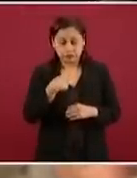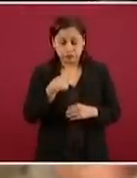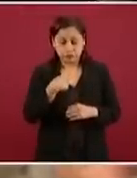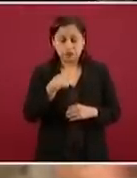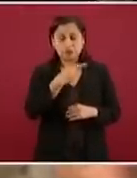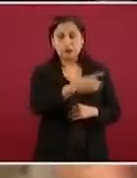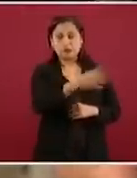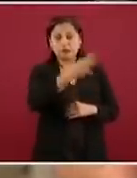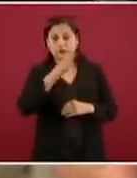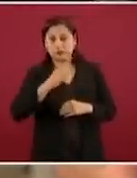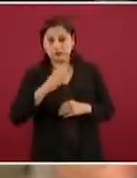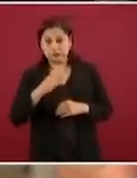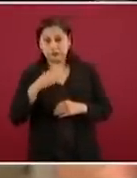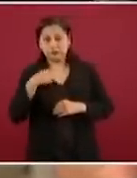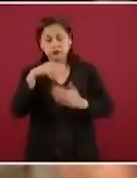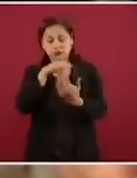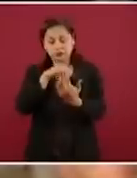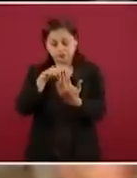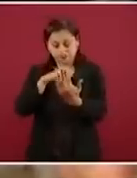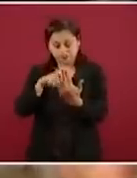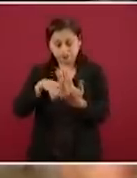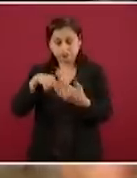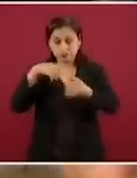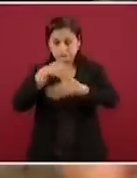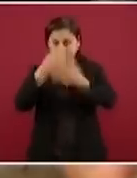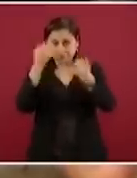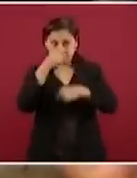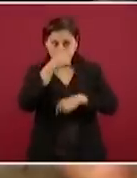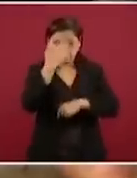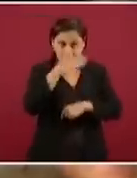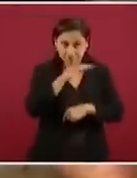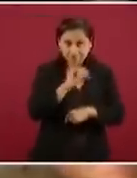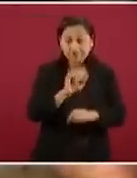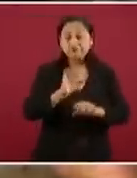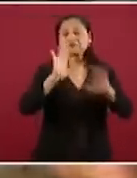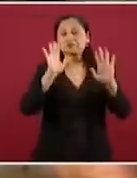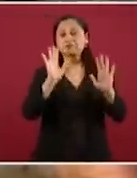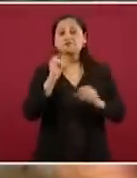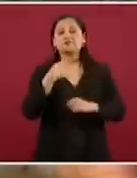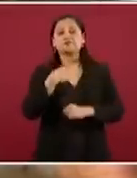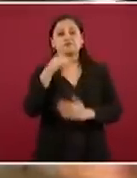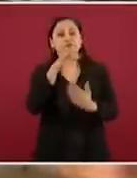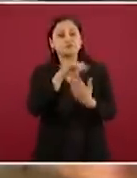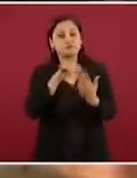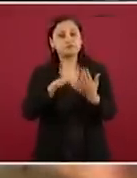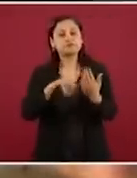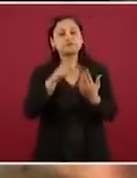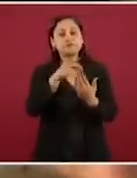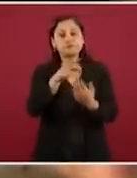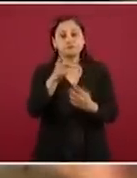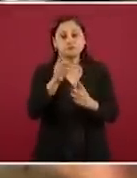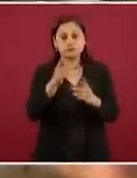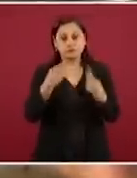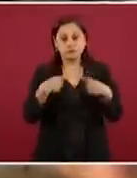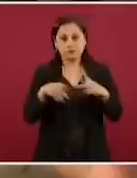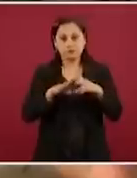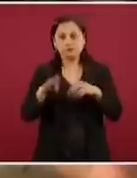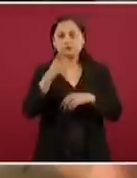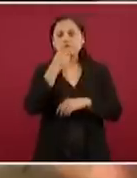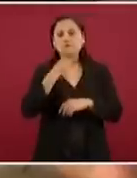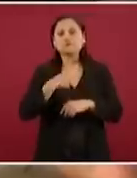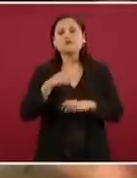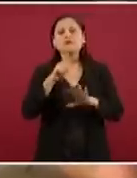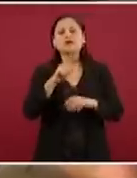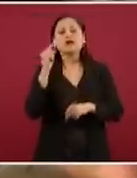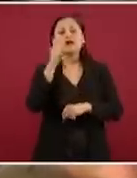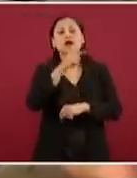esté enterado o la Cancillería lo sabe. Hay un centro de llamado, un